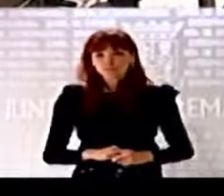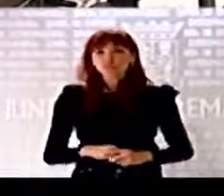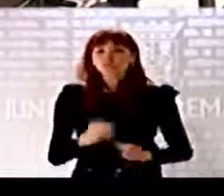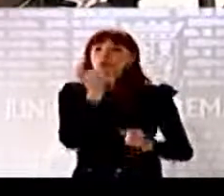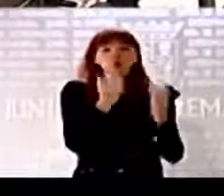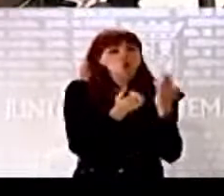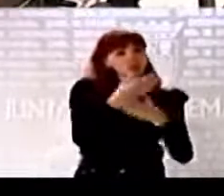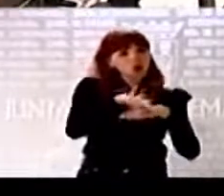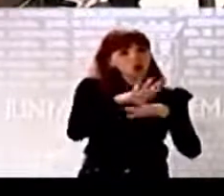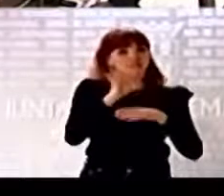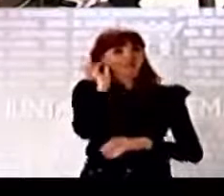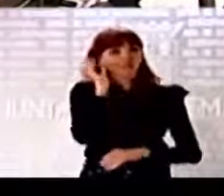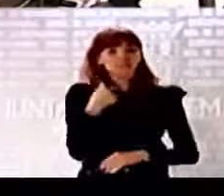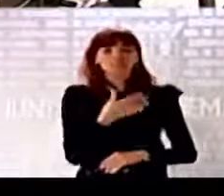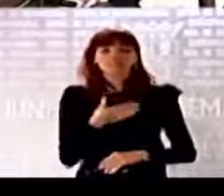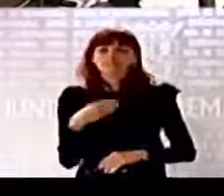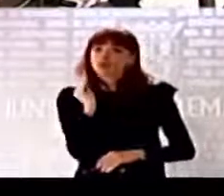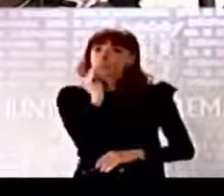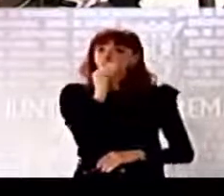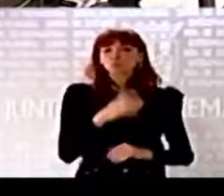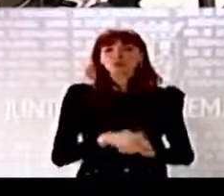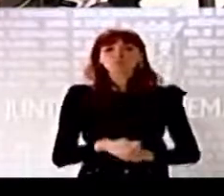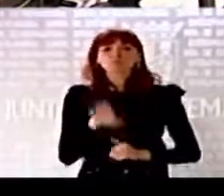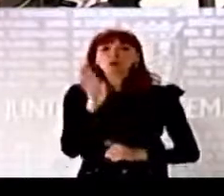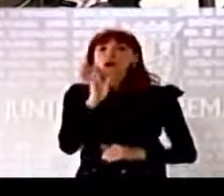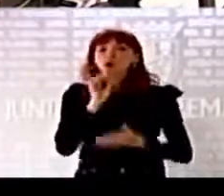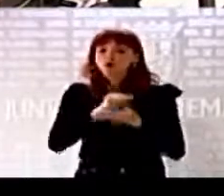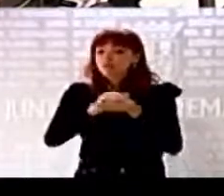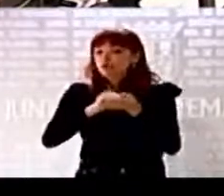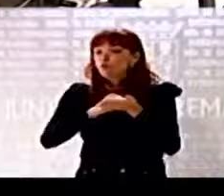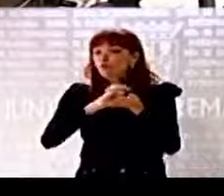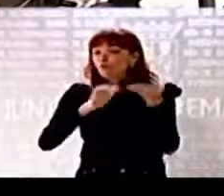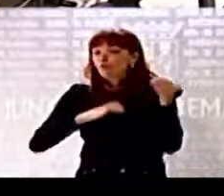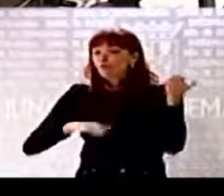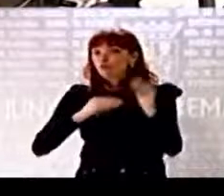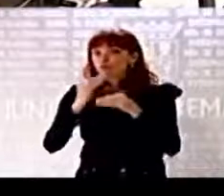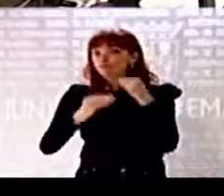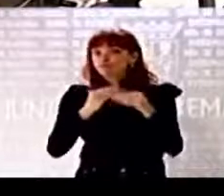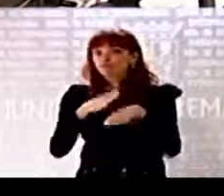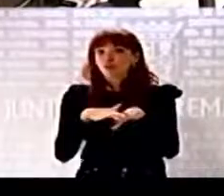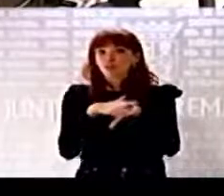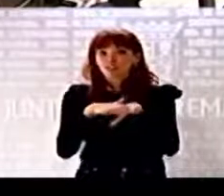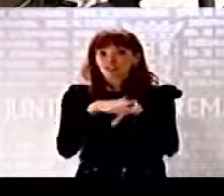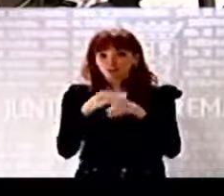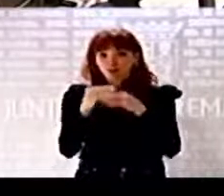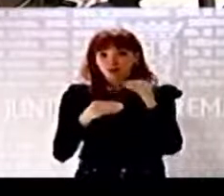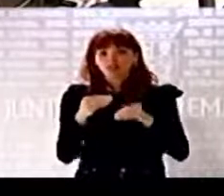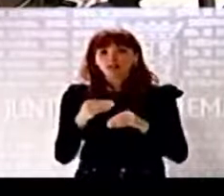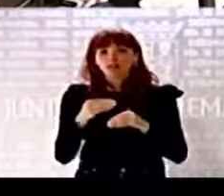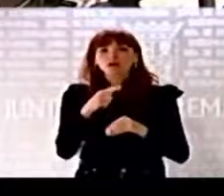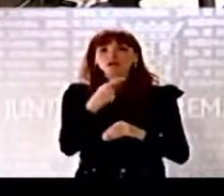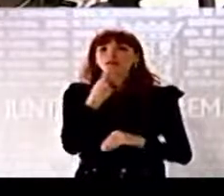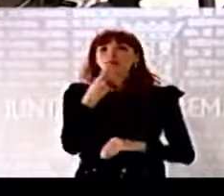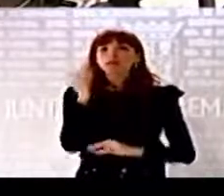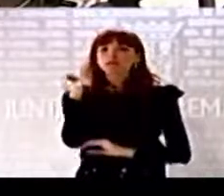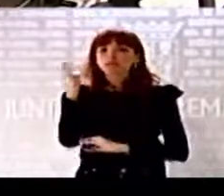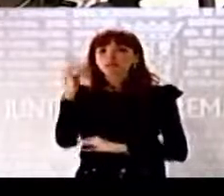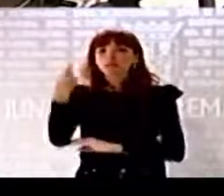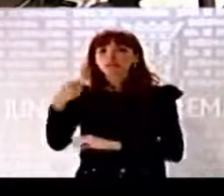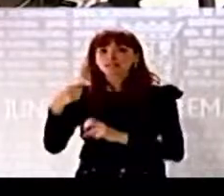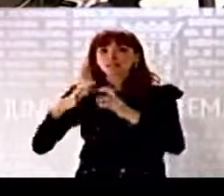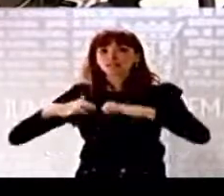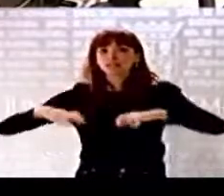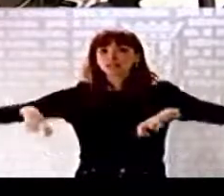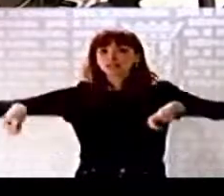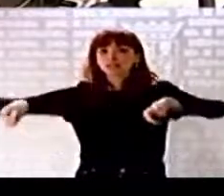Buenos días. El borrador que ha elaborado el Gobierno, según el cual la conferencia de presidentes se tendrá que reunir